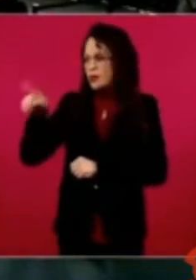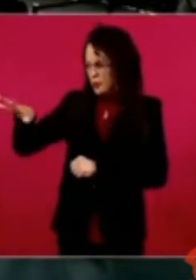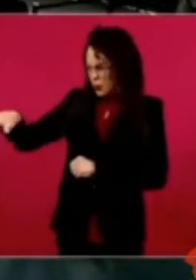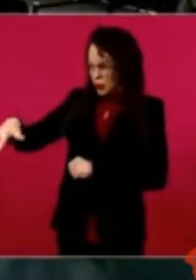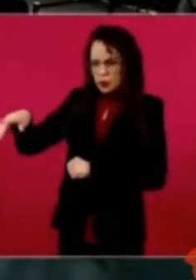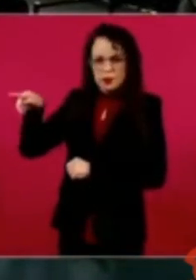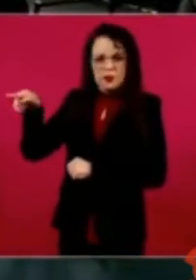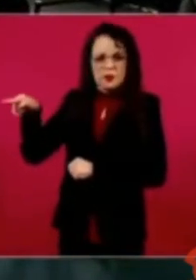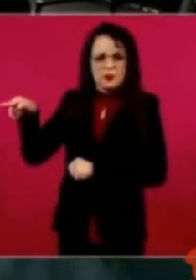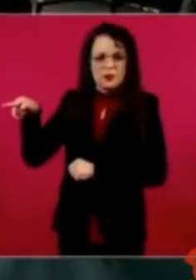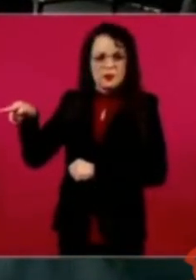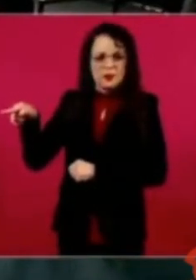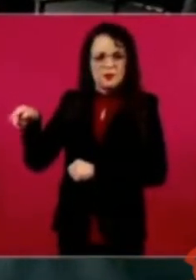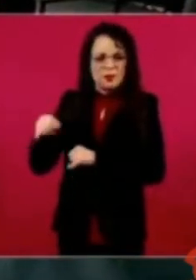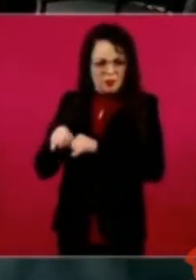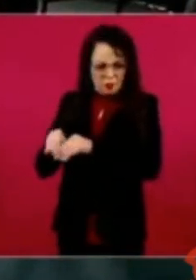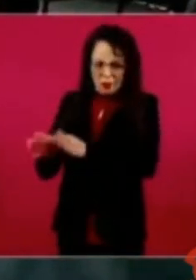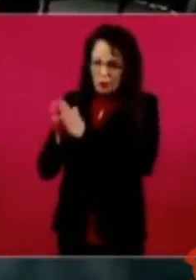los mismos.